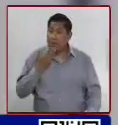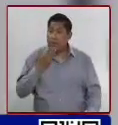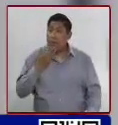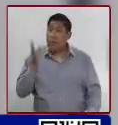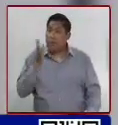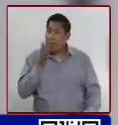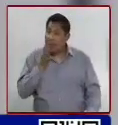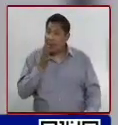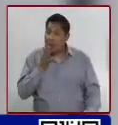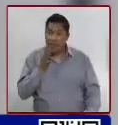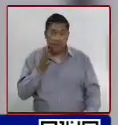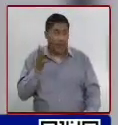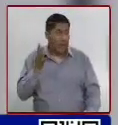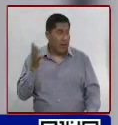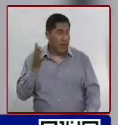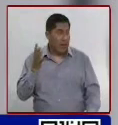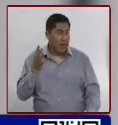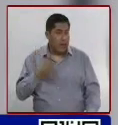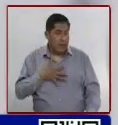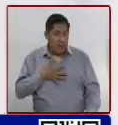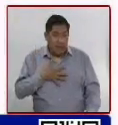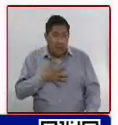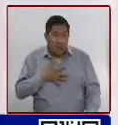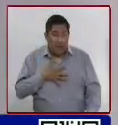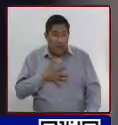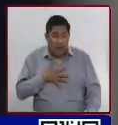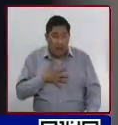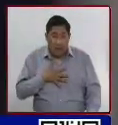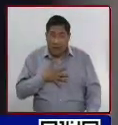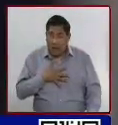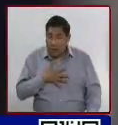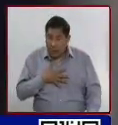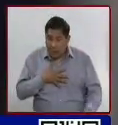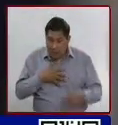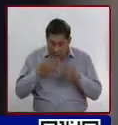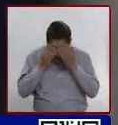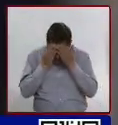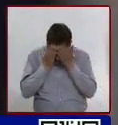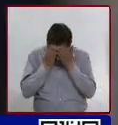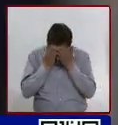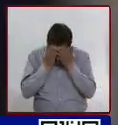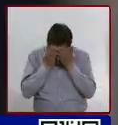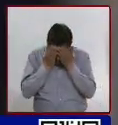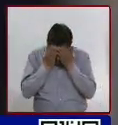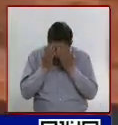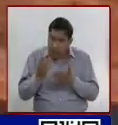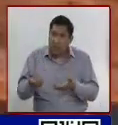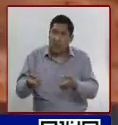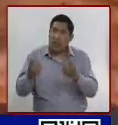existen mamás que se sienten al ver que la población también nos ayuda